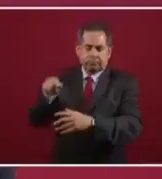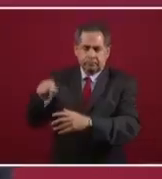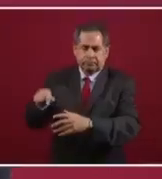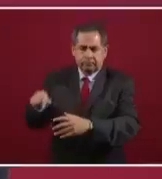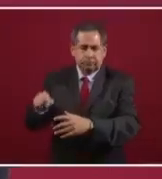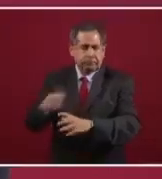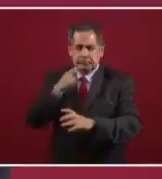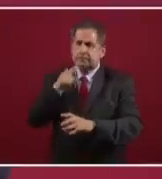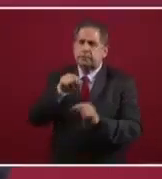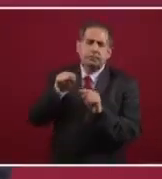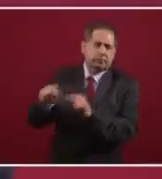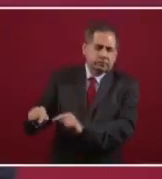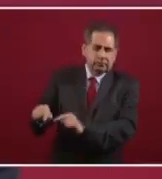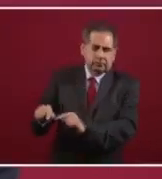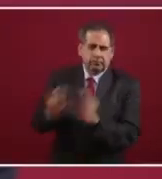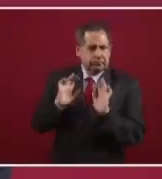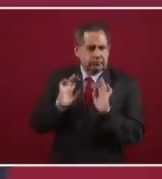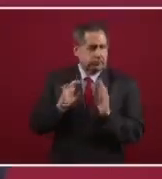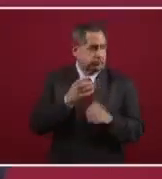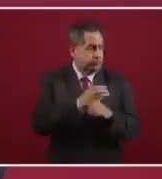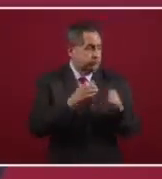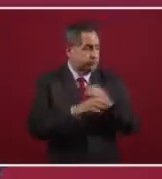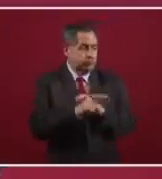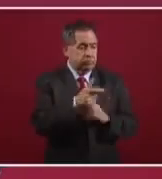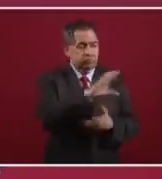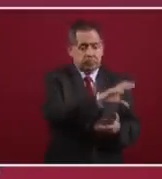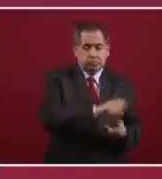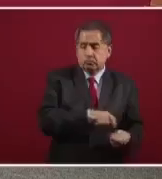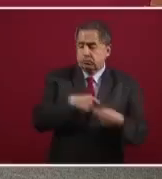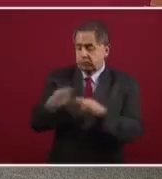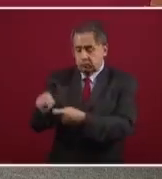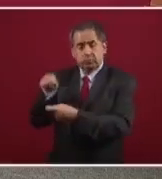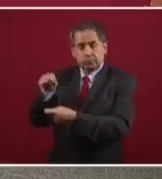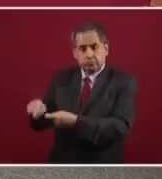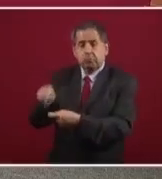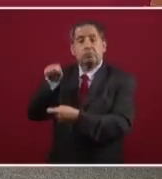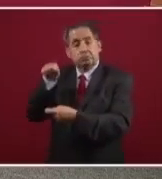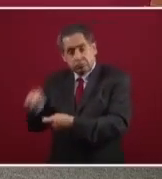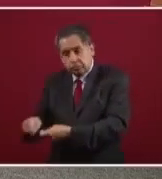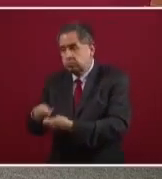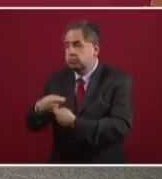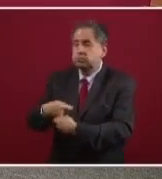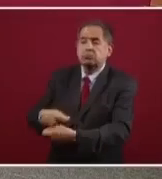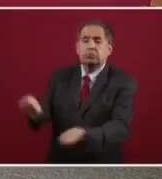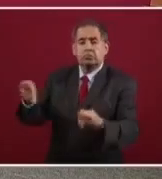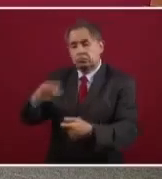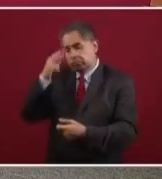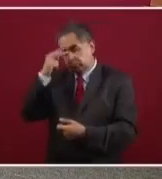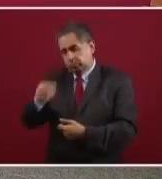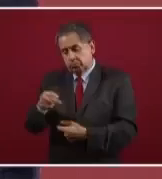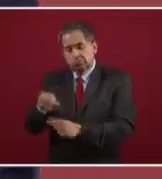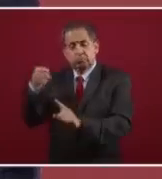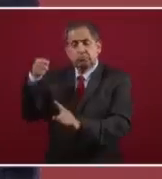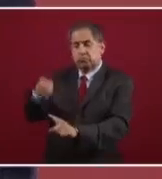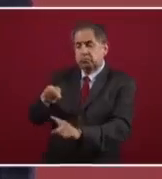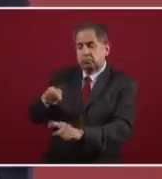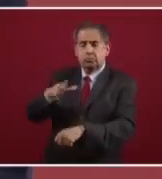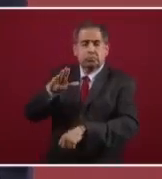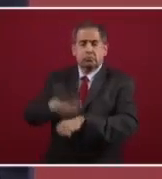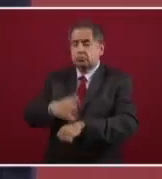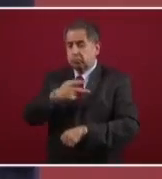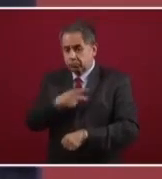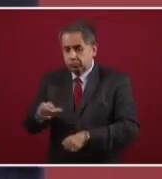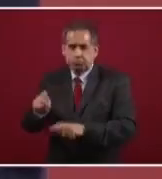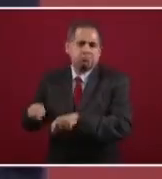manera se entreguen a los ciudadanos mexicanos y en particular a la gente